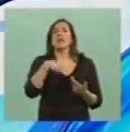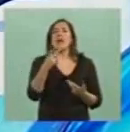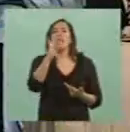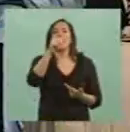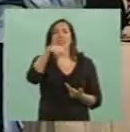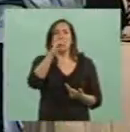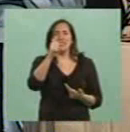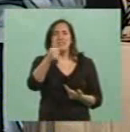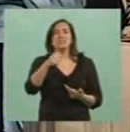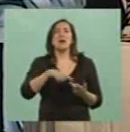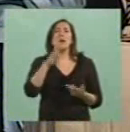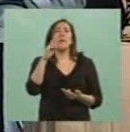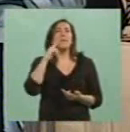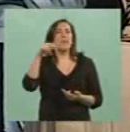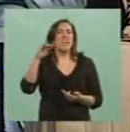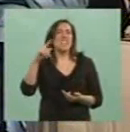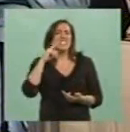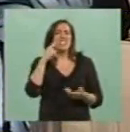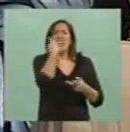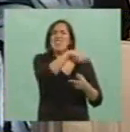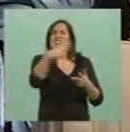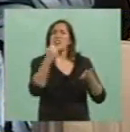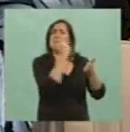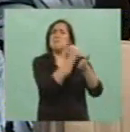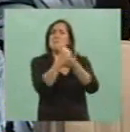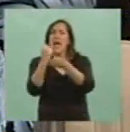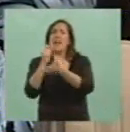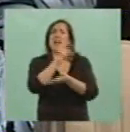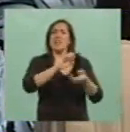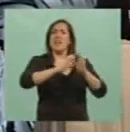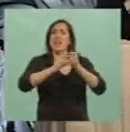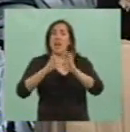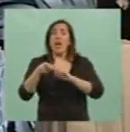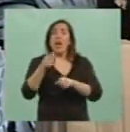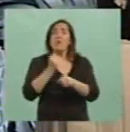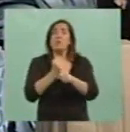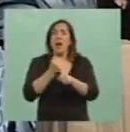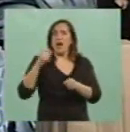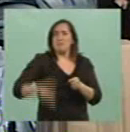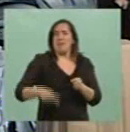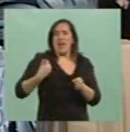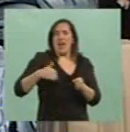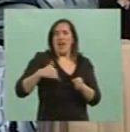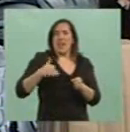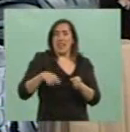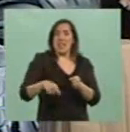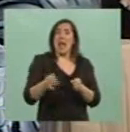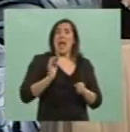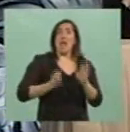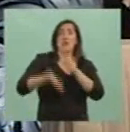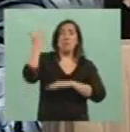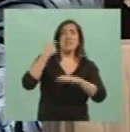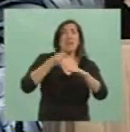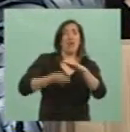Damsa, Bianchi, Gatidos. Esto es todo trabajo de argentinos que el año pasado exportó por